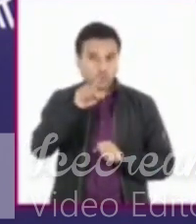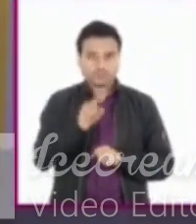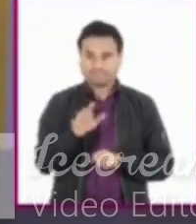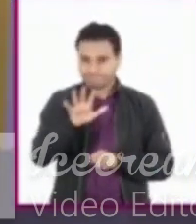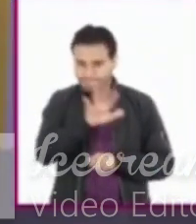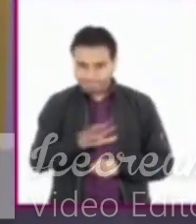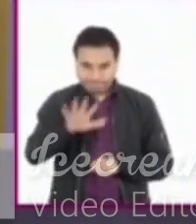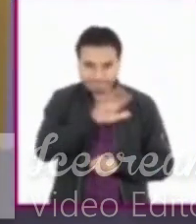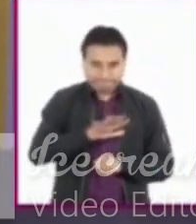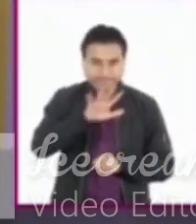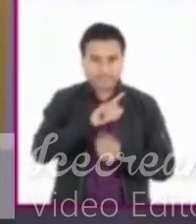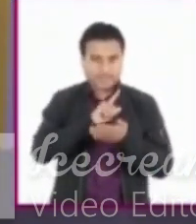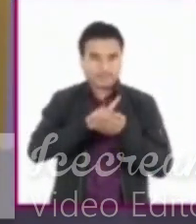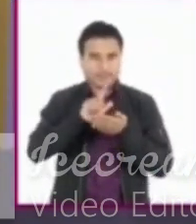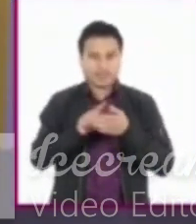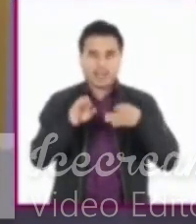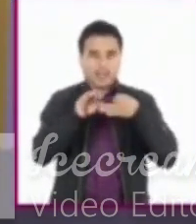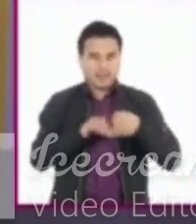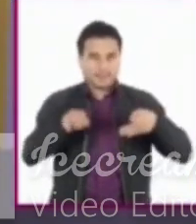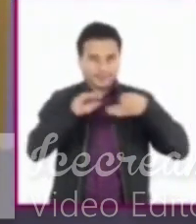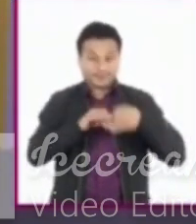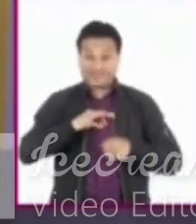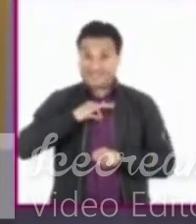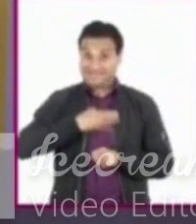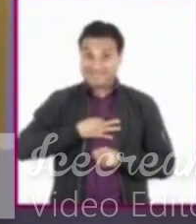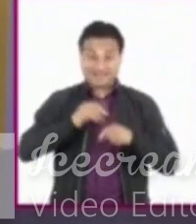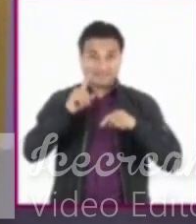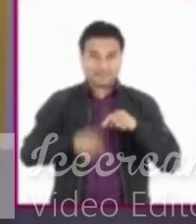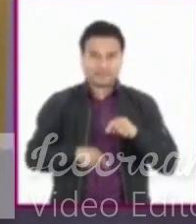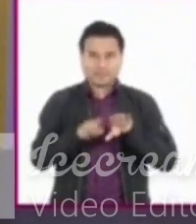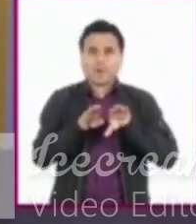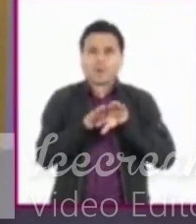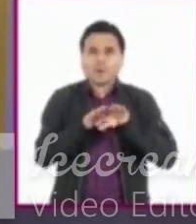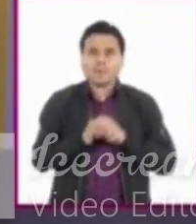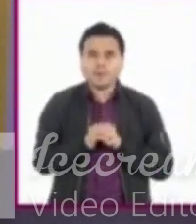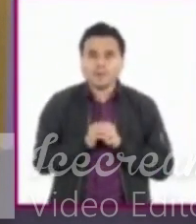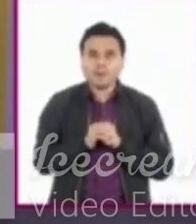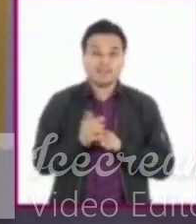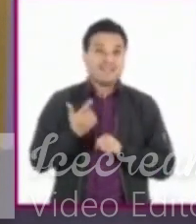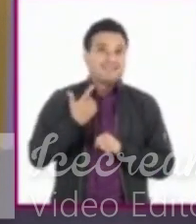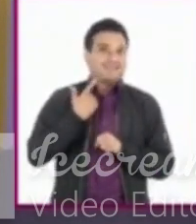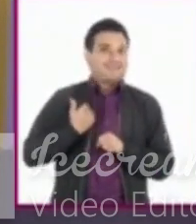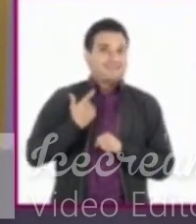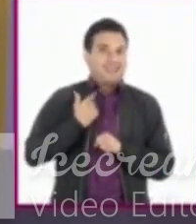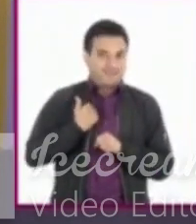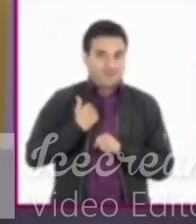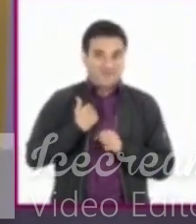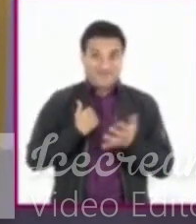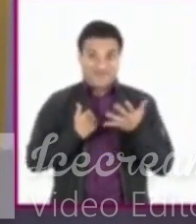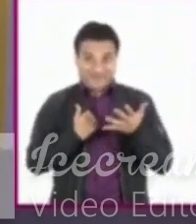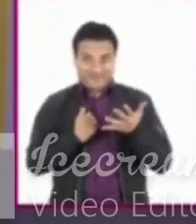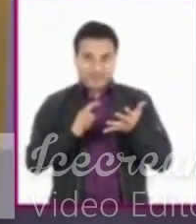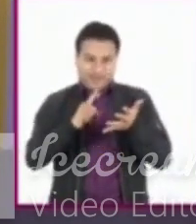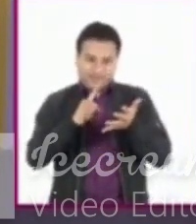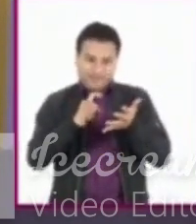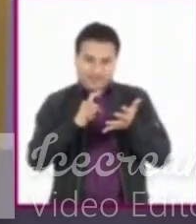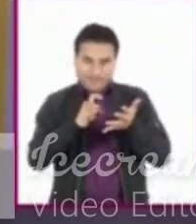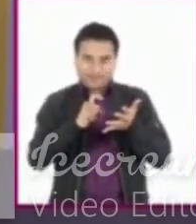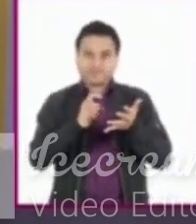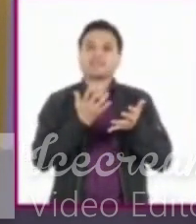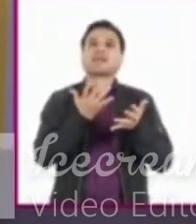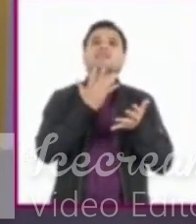periódica. Para la desinfección, puedes utilizar un trapo impregnado con solución clorada o alcohol